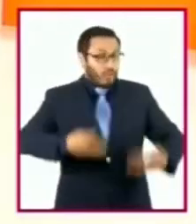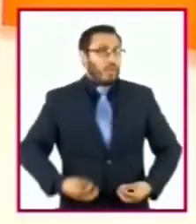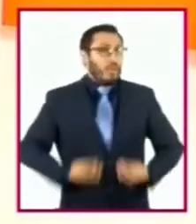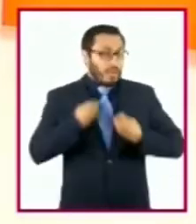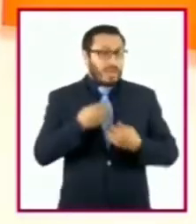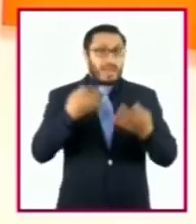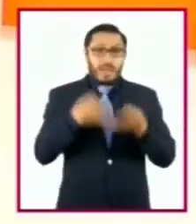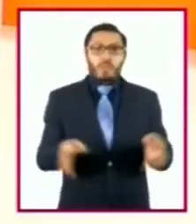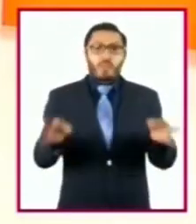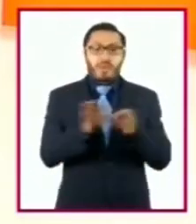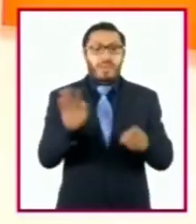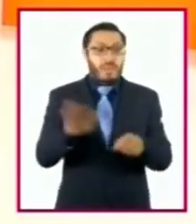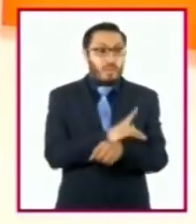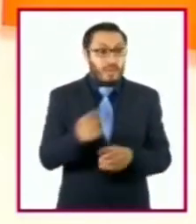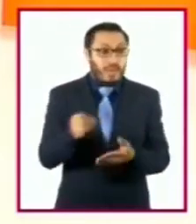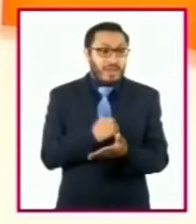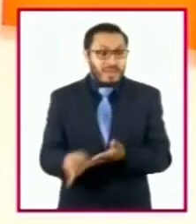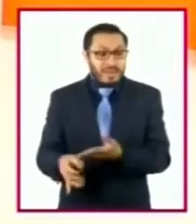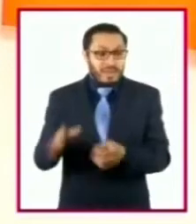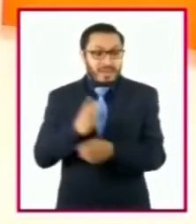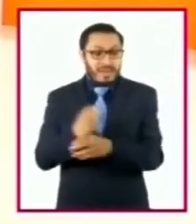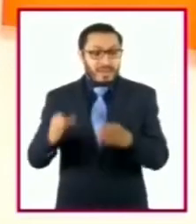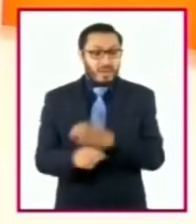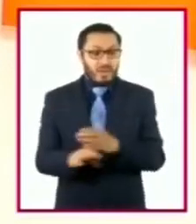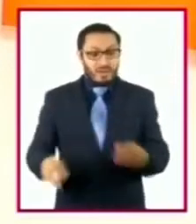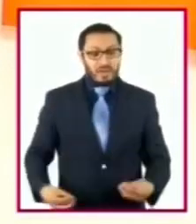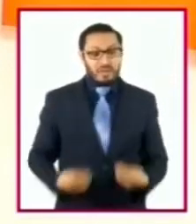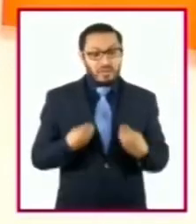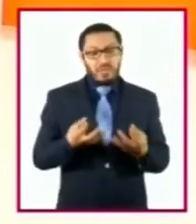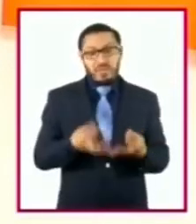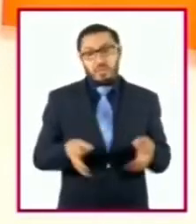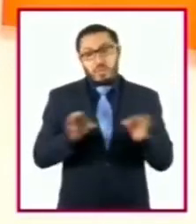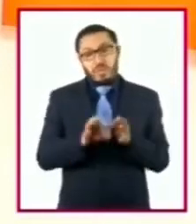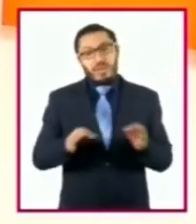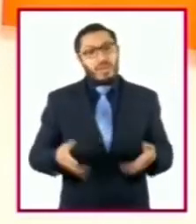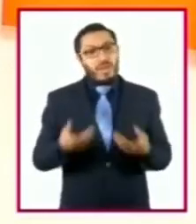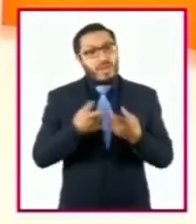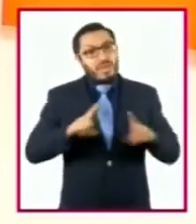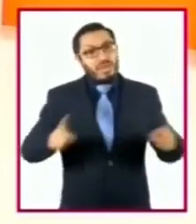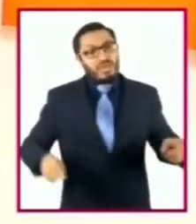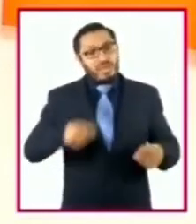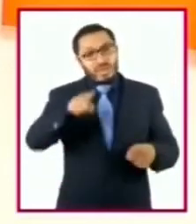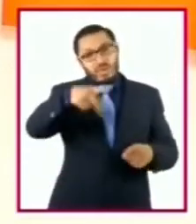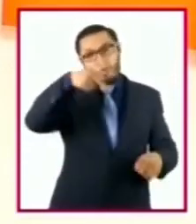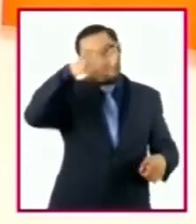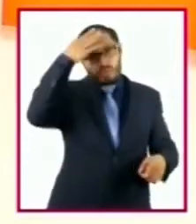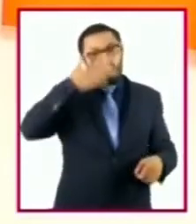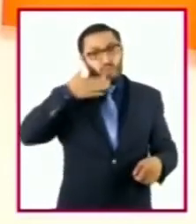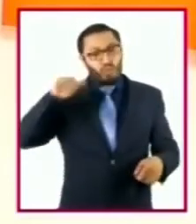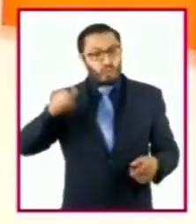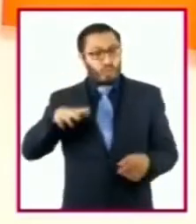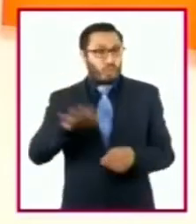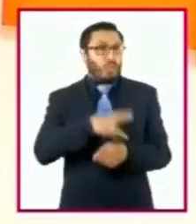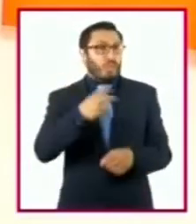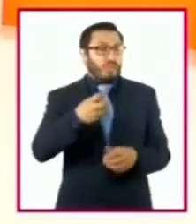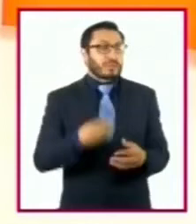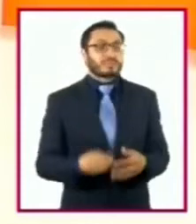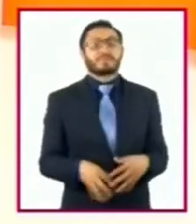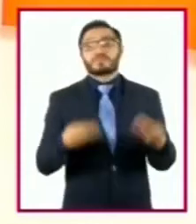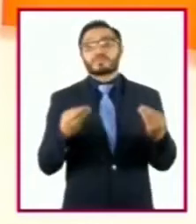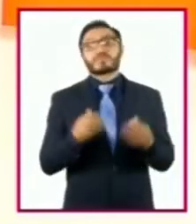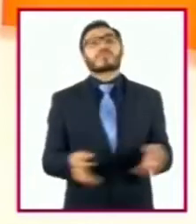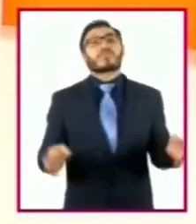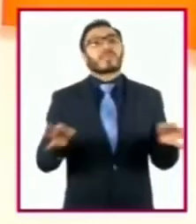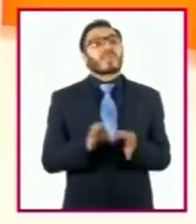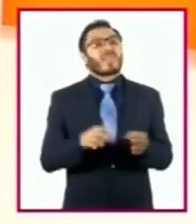tomar decisiones que trazarán el camino de su vida y van a influir en el desarrollo de sus potencialidades. Por ello, es crucial que